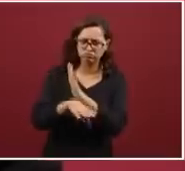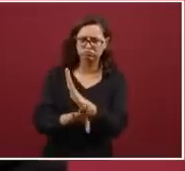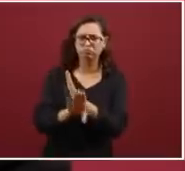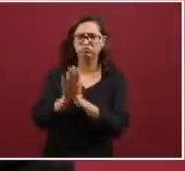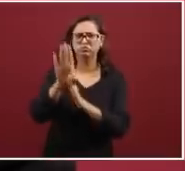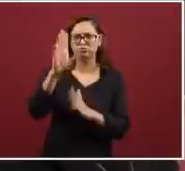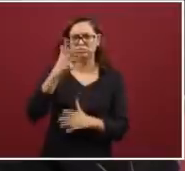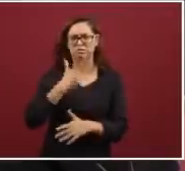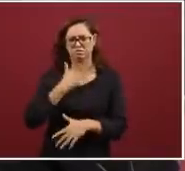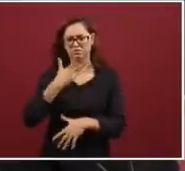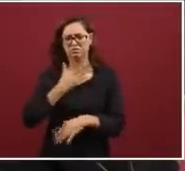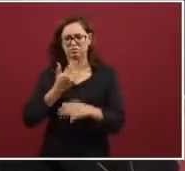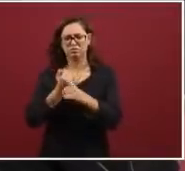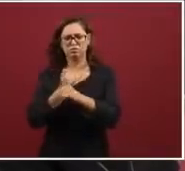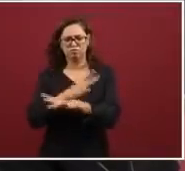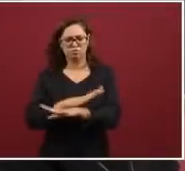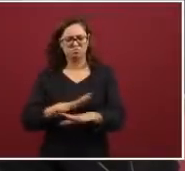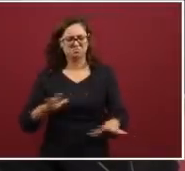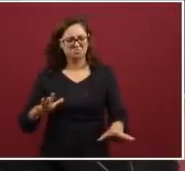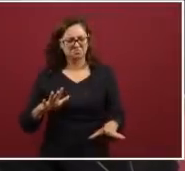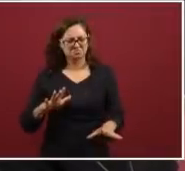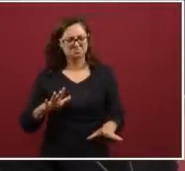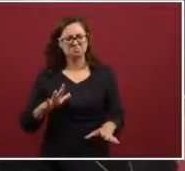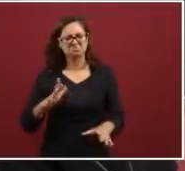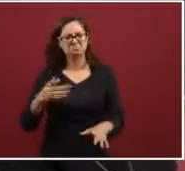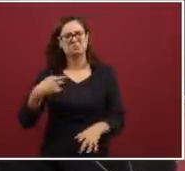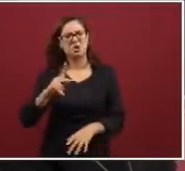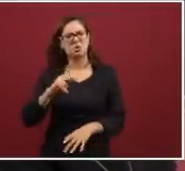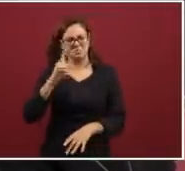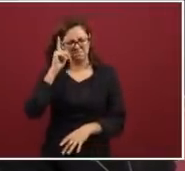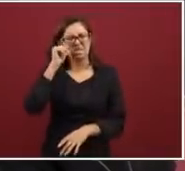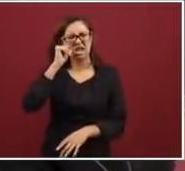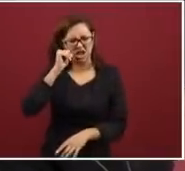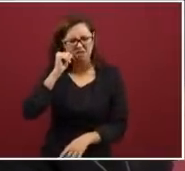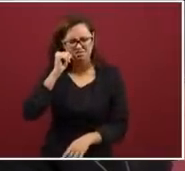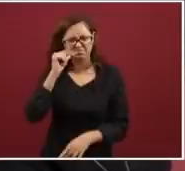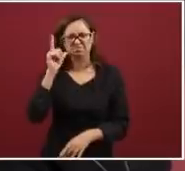Mañana, si les parece,